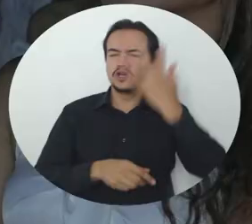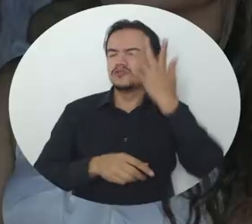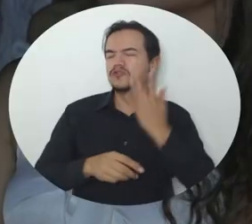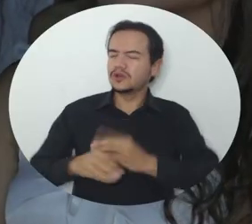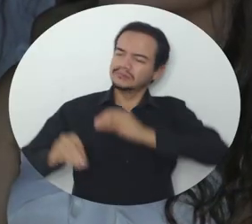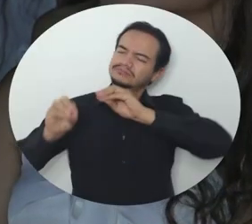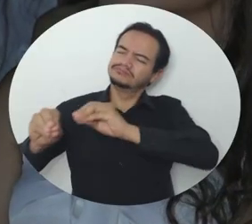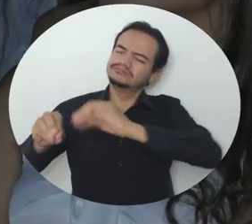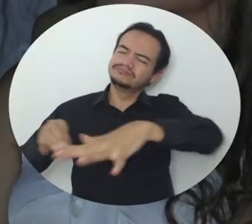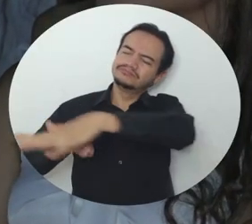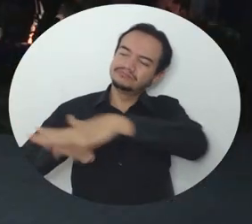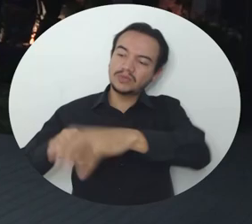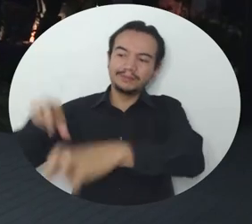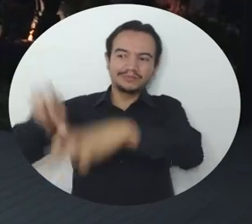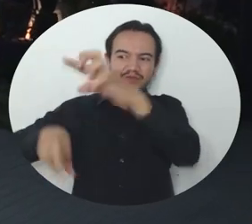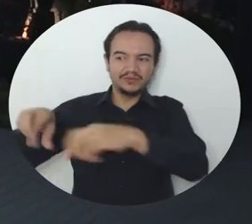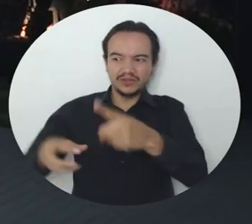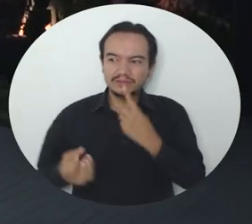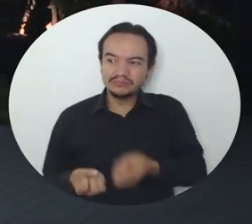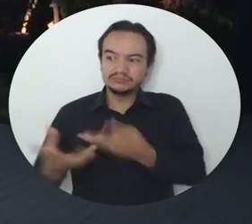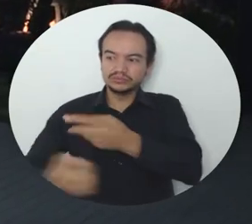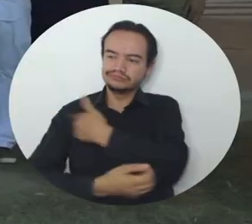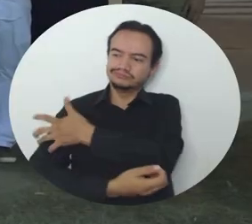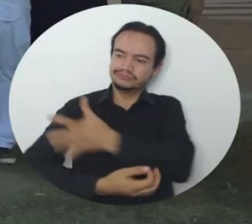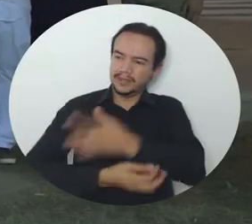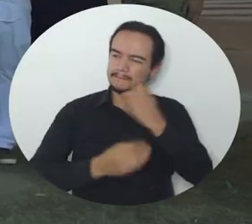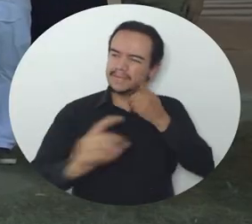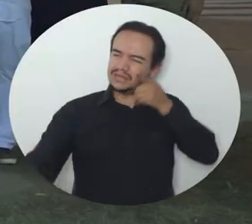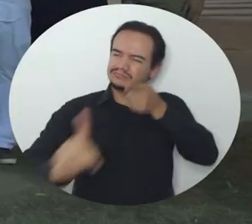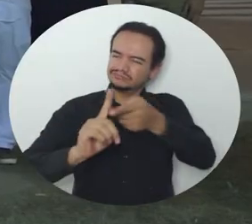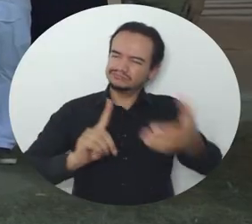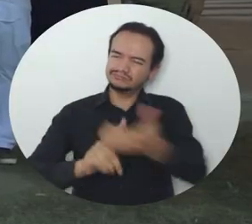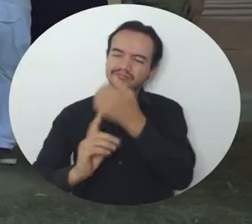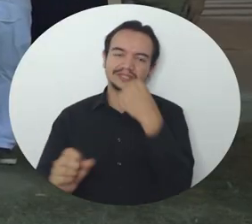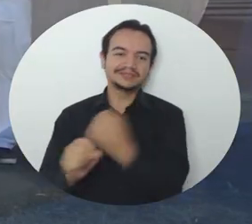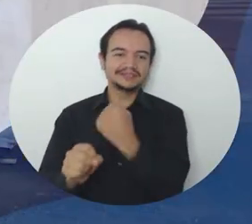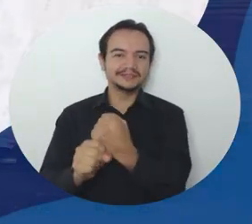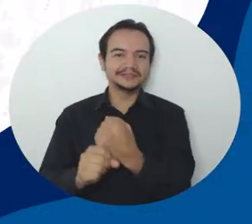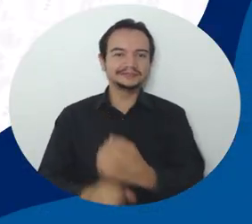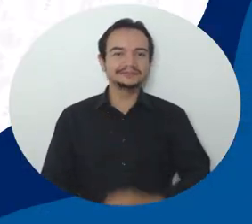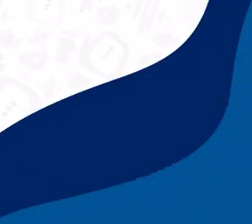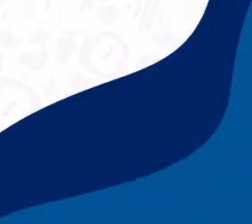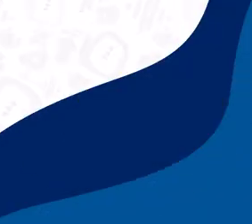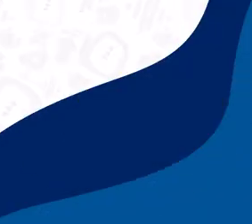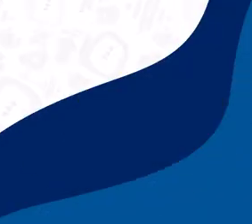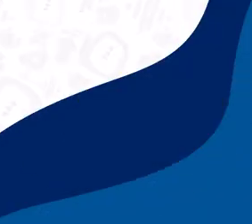forman profesionales íntegros y capaces de asumir diferentes retos en el mundo laboral